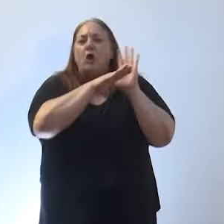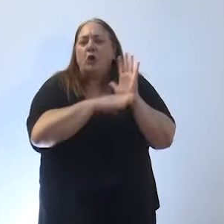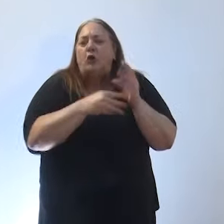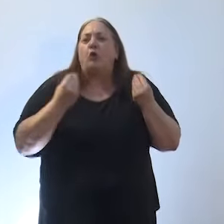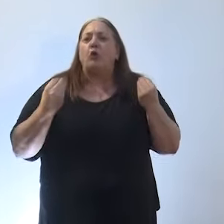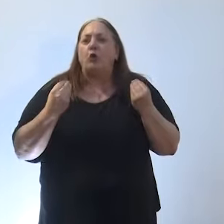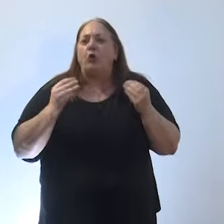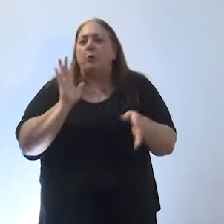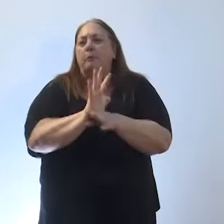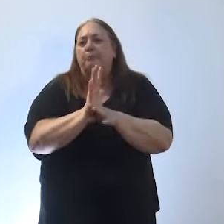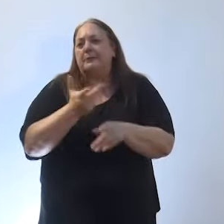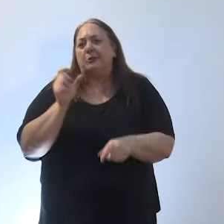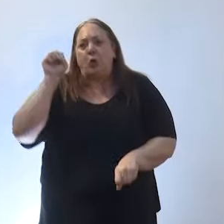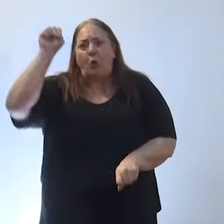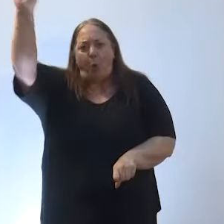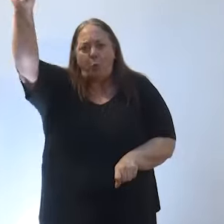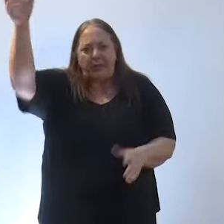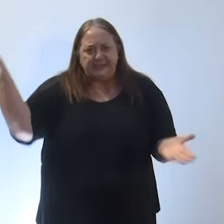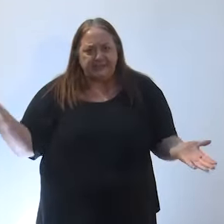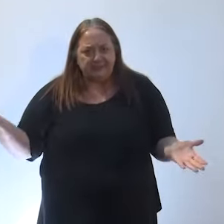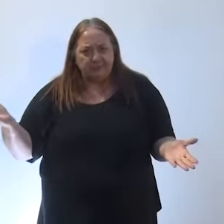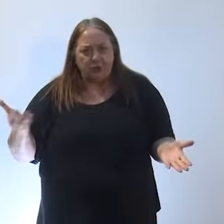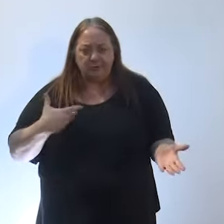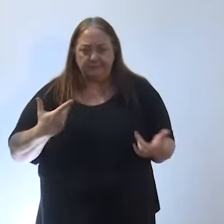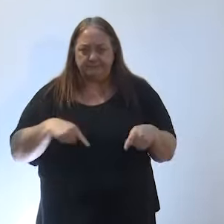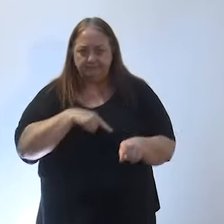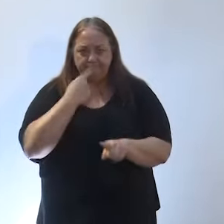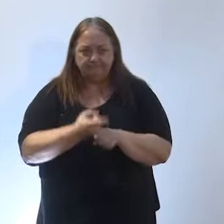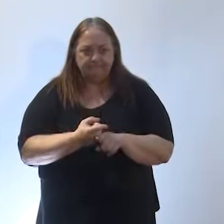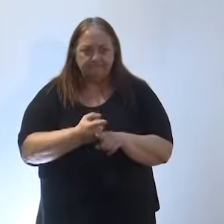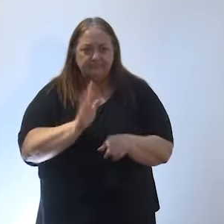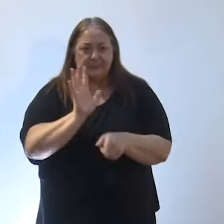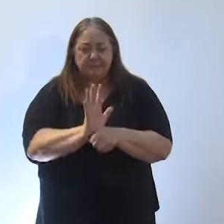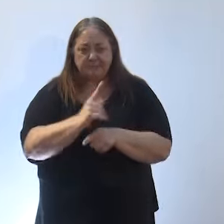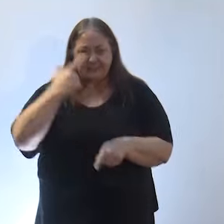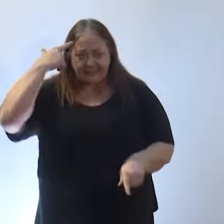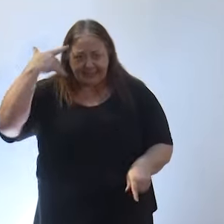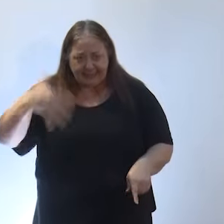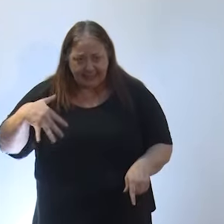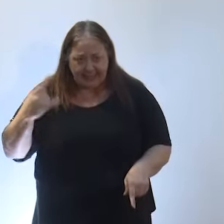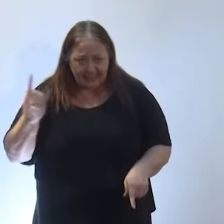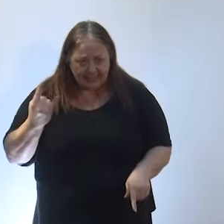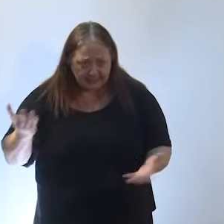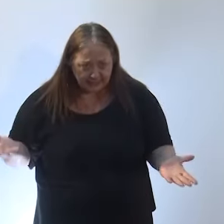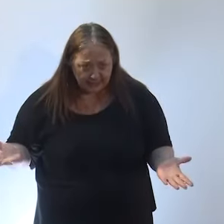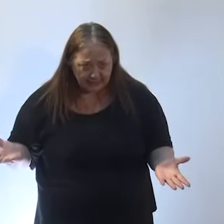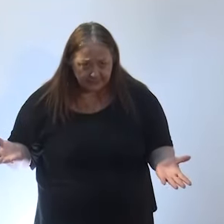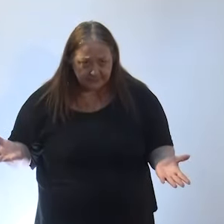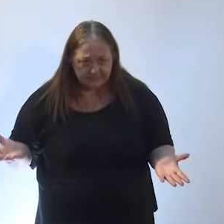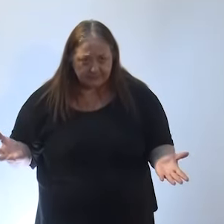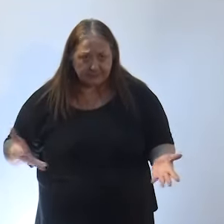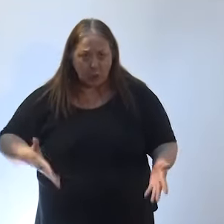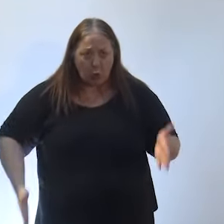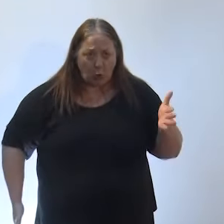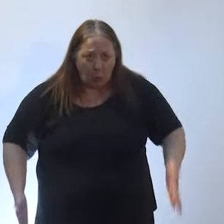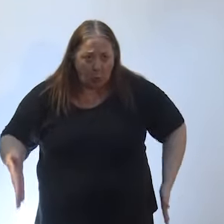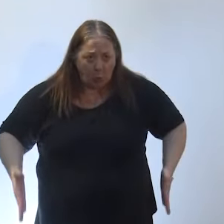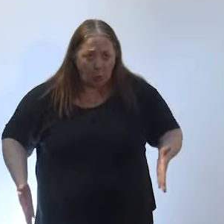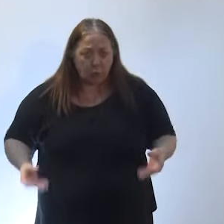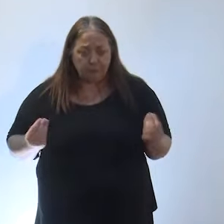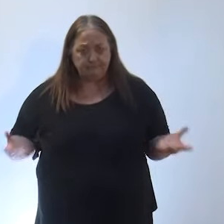el comunismo porque si no lo que se viene es Inteligencia artificial robotización y